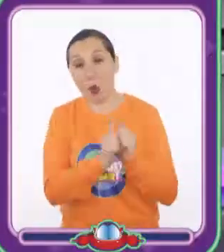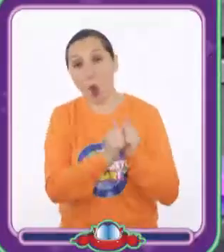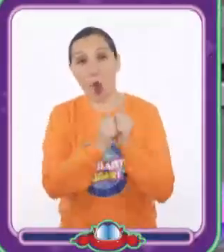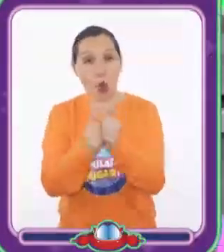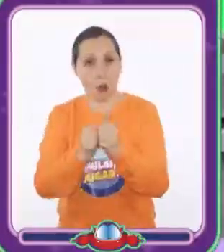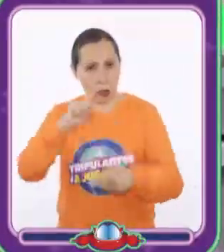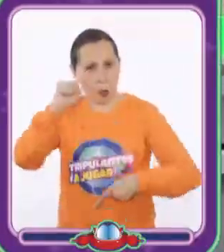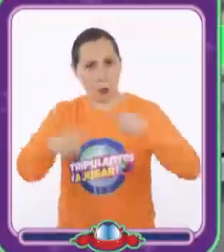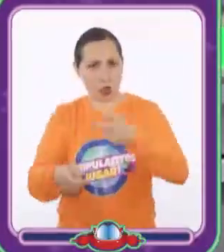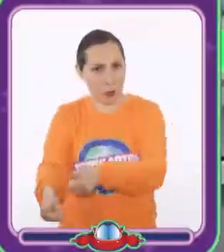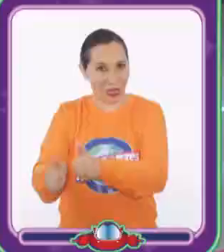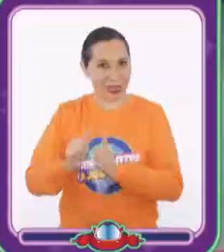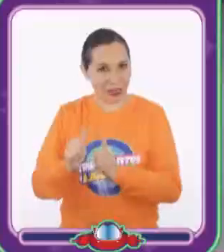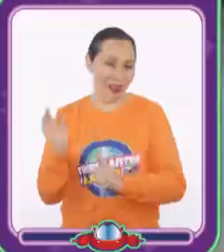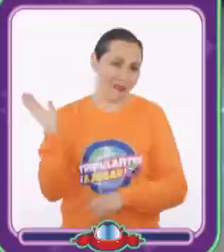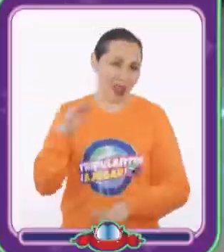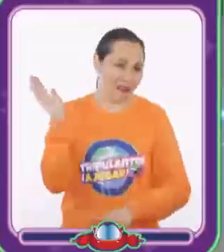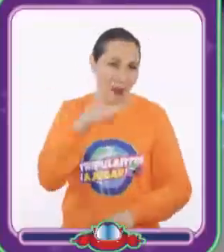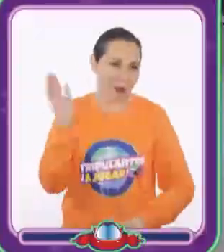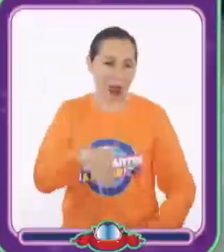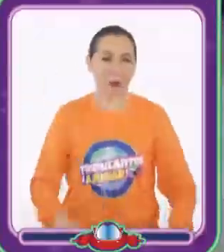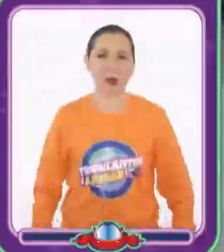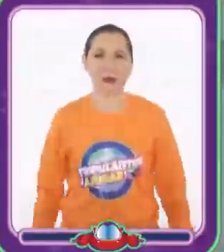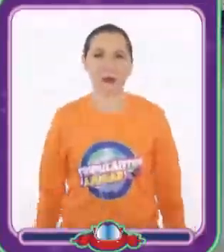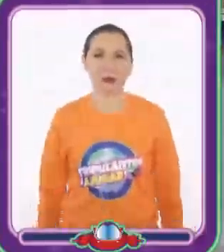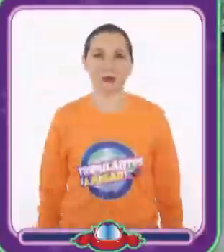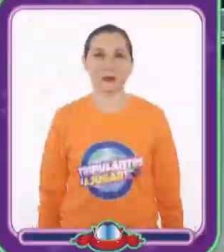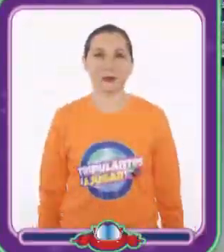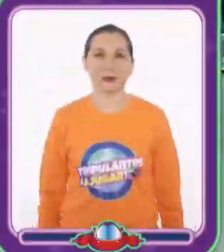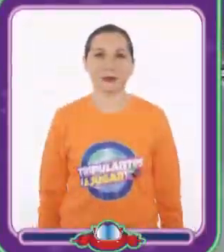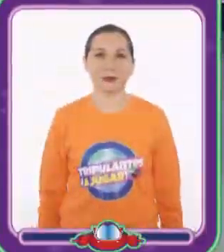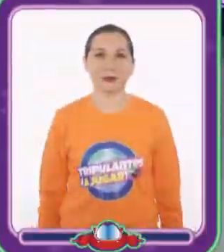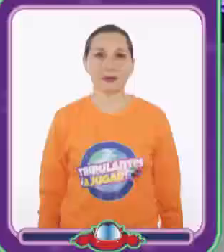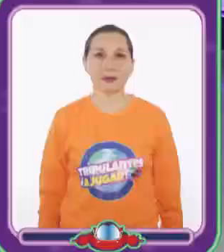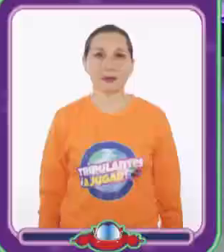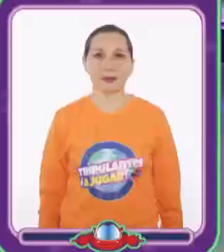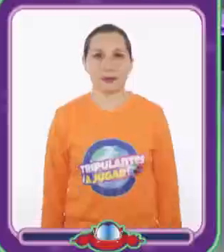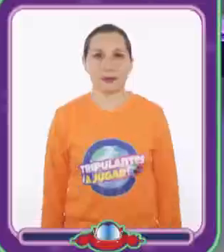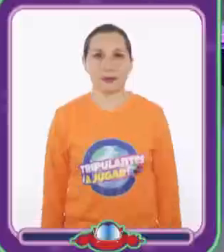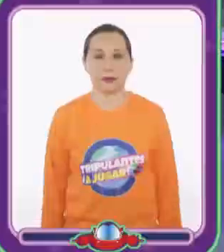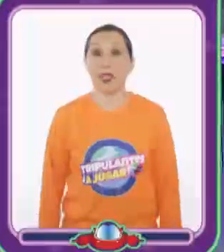acompañen al siguiente desafío. ¡Vengan, vamos! ¡Nos vamos!